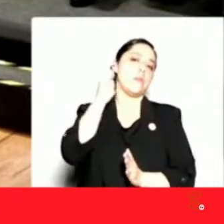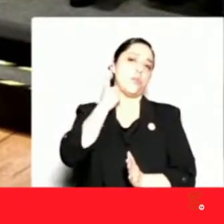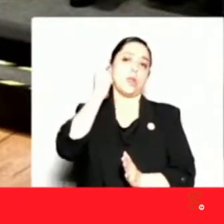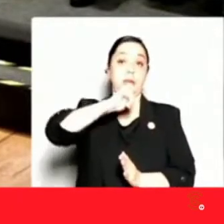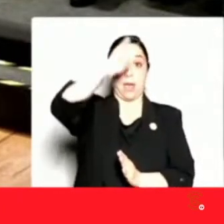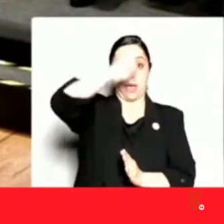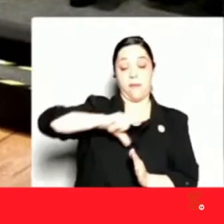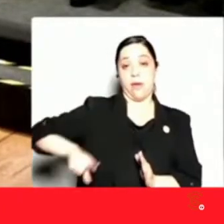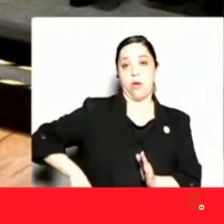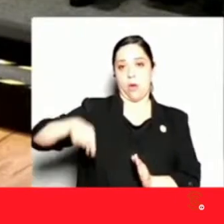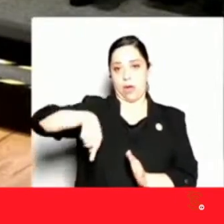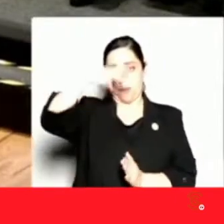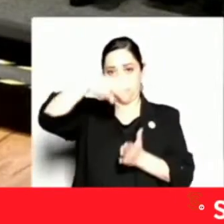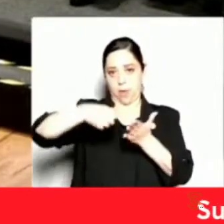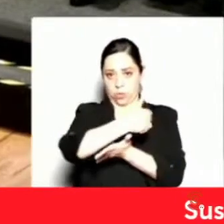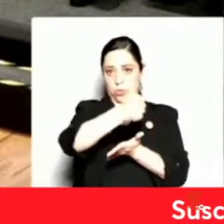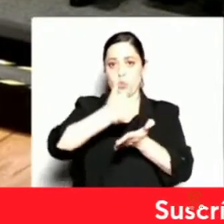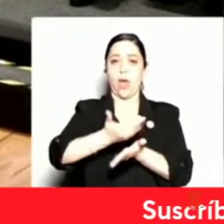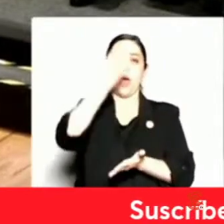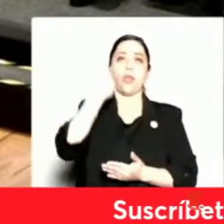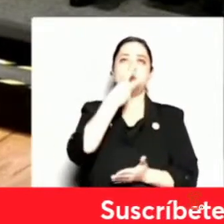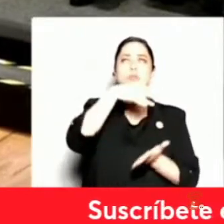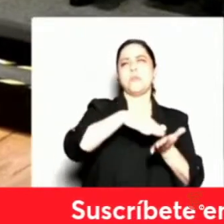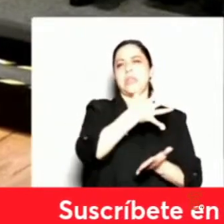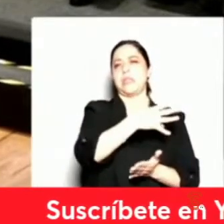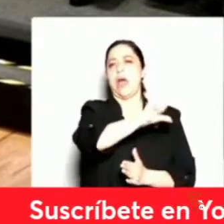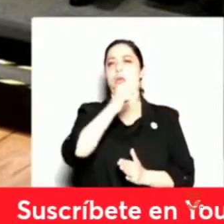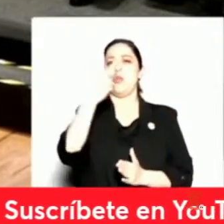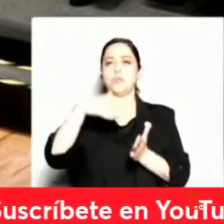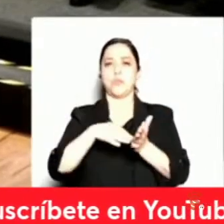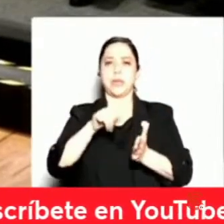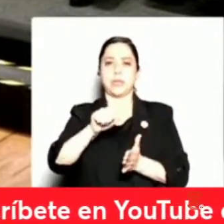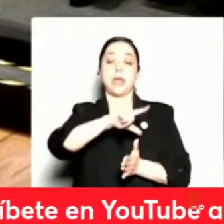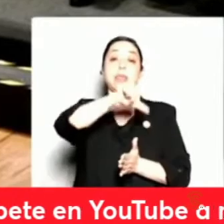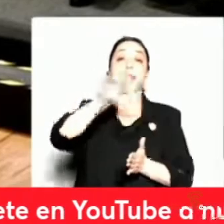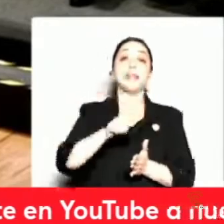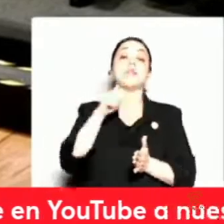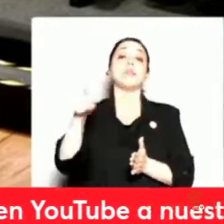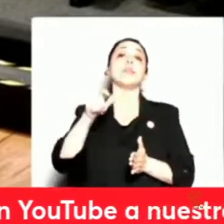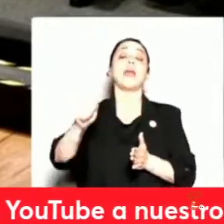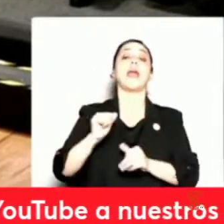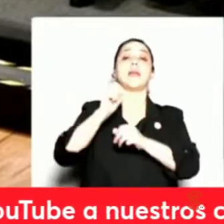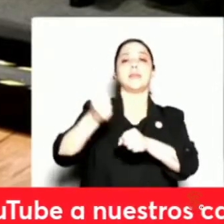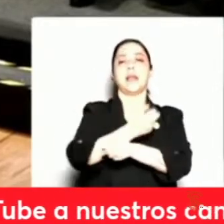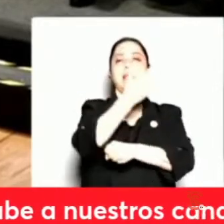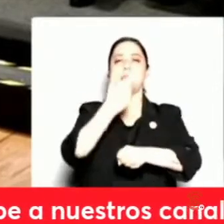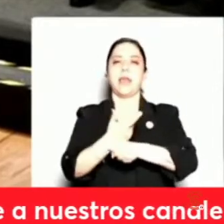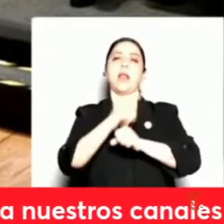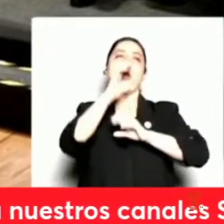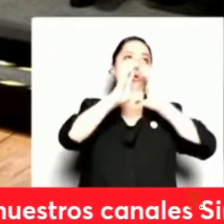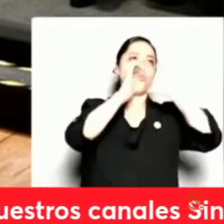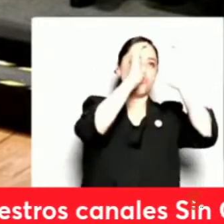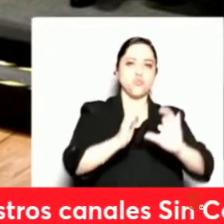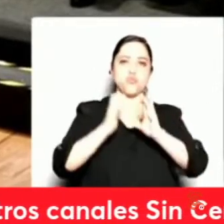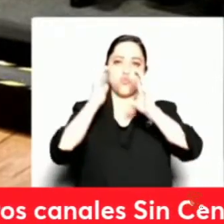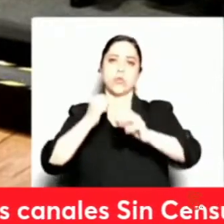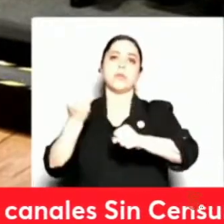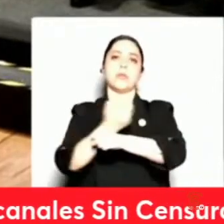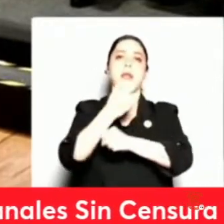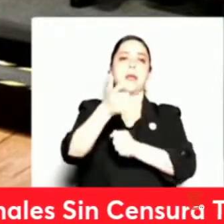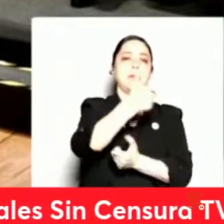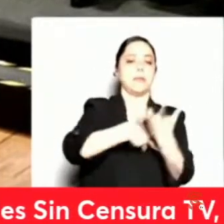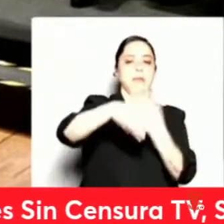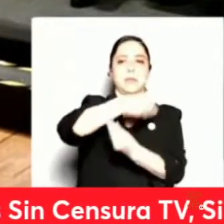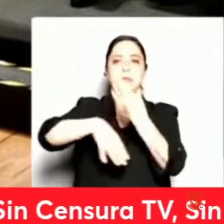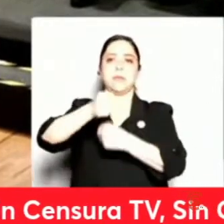de 2005 a 2006, donde además ocupó los cargos de secretario de Medio Ambiente, secretario de Desarrollo Económico y secretario de